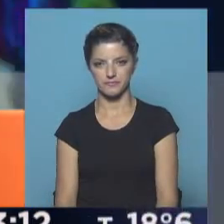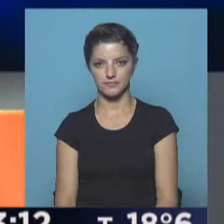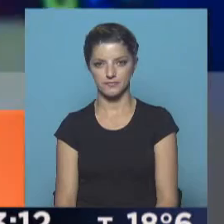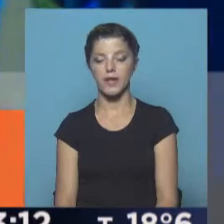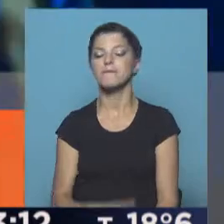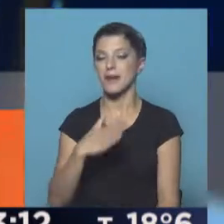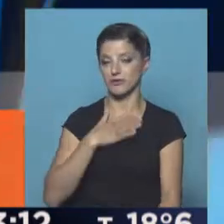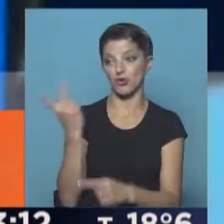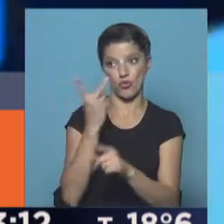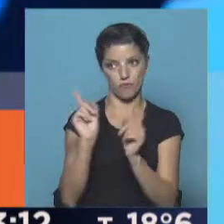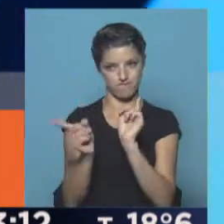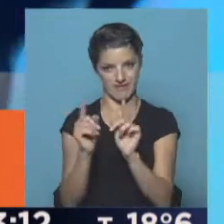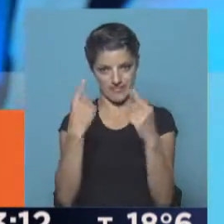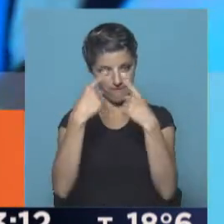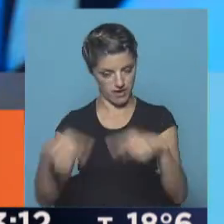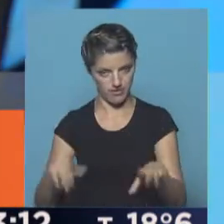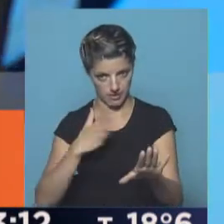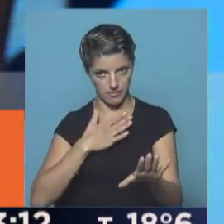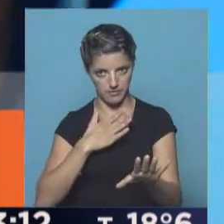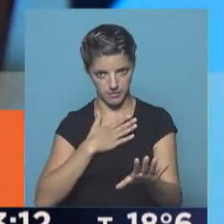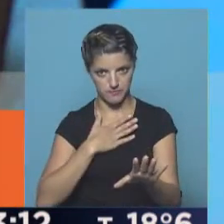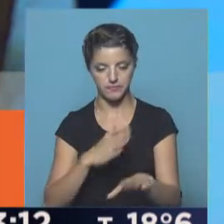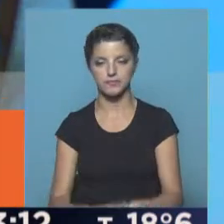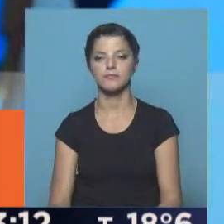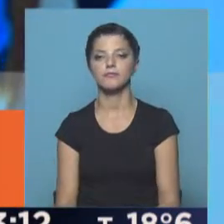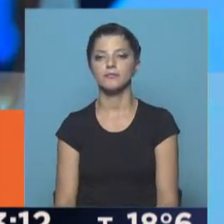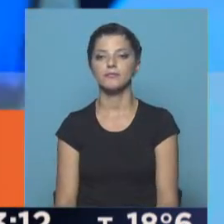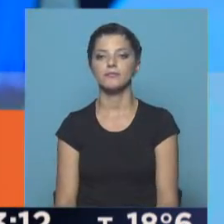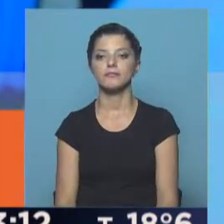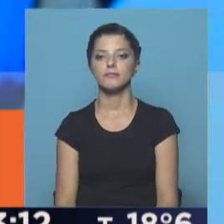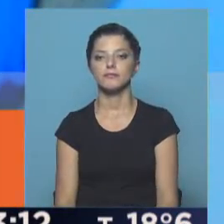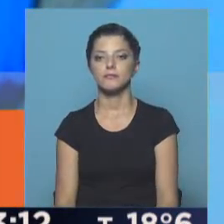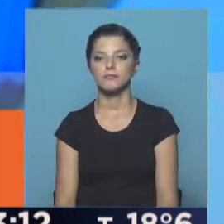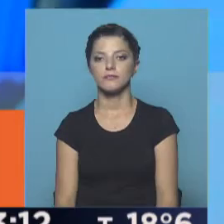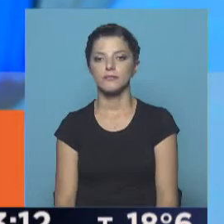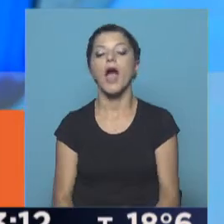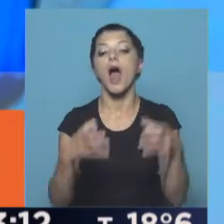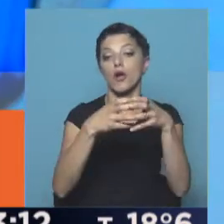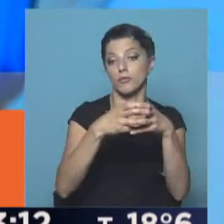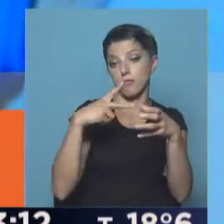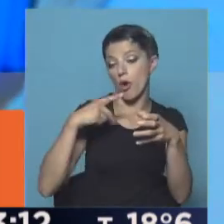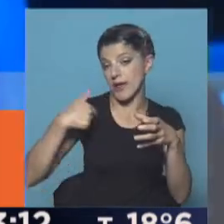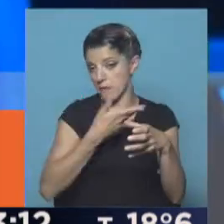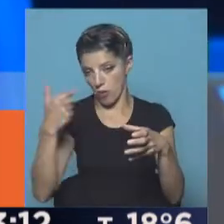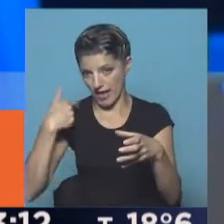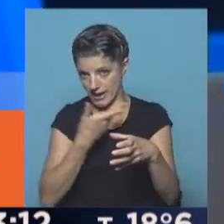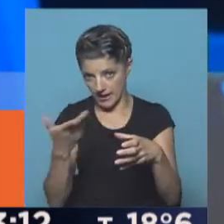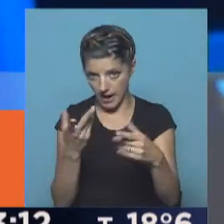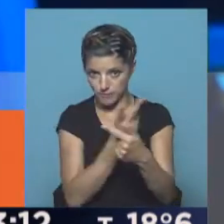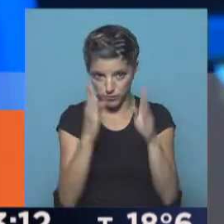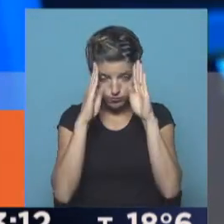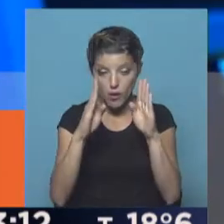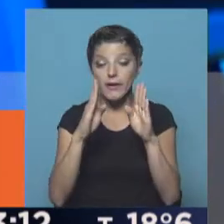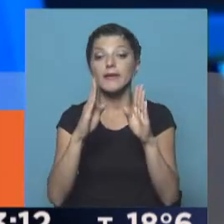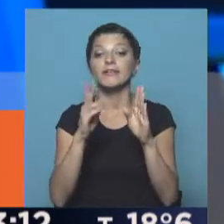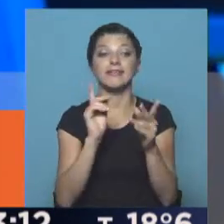opciones de un modo un poquito distinto. Yo creo que la opción categórica se le presenta tanto a las élites como al pueblo en general. Sí. Y la opción más